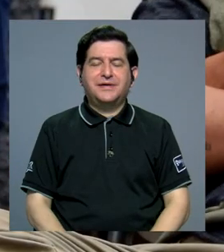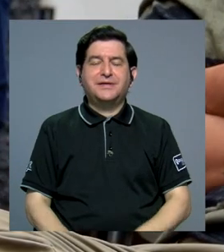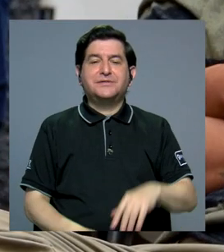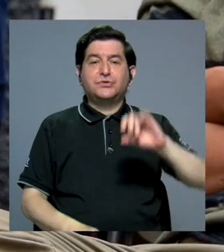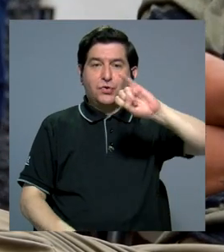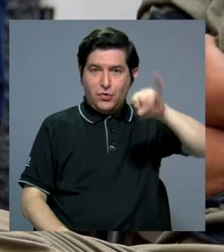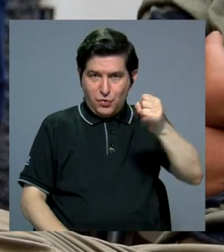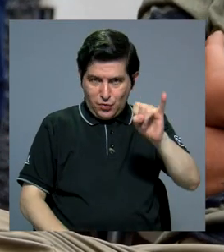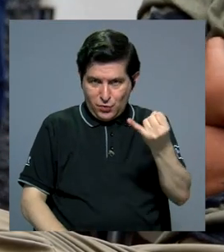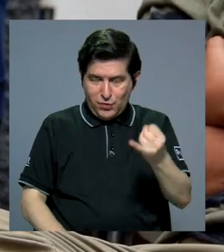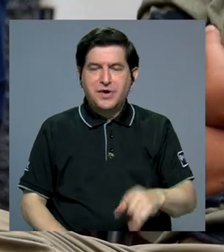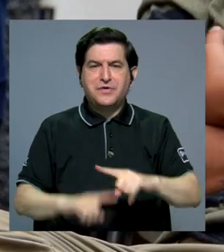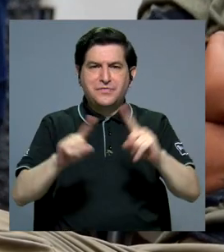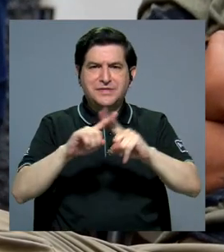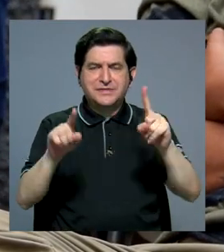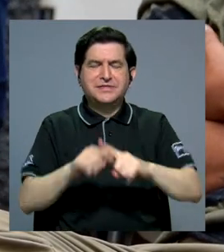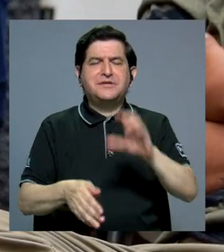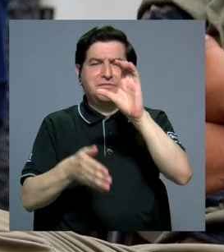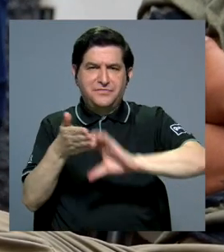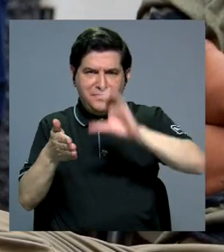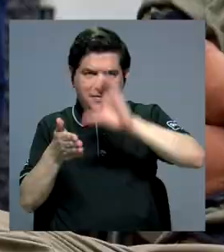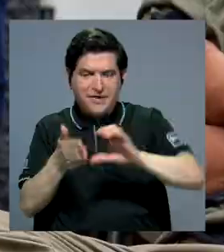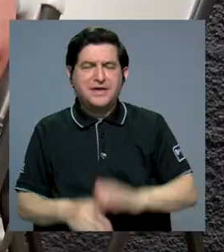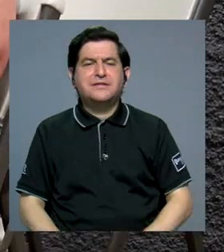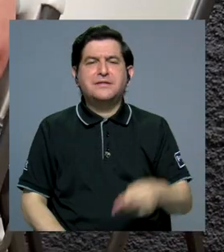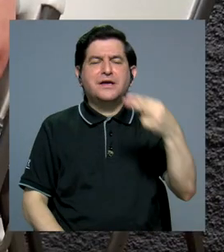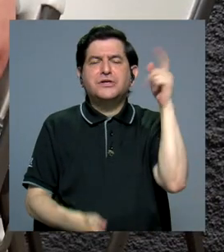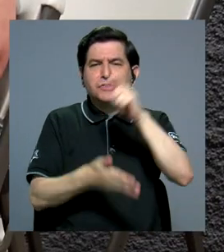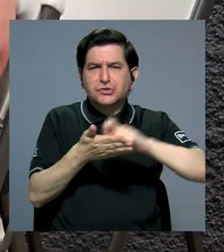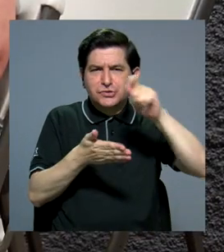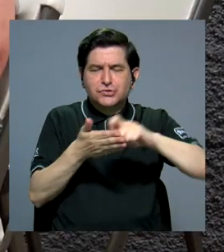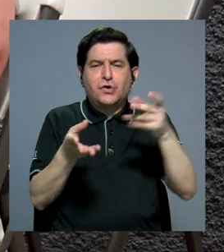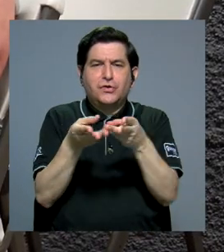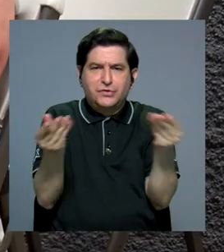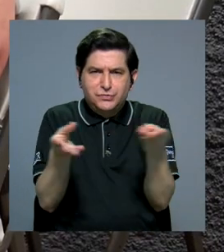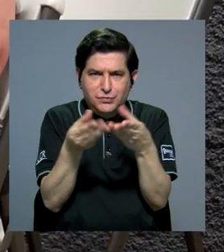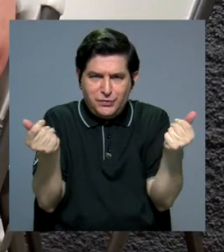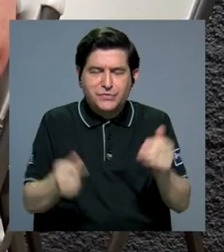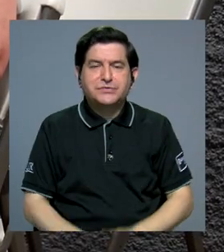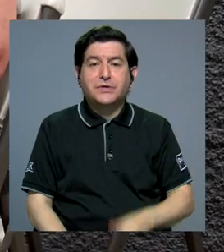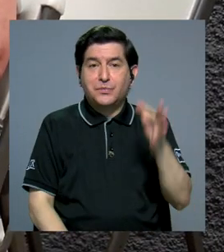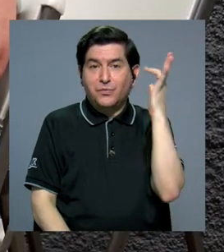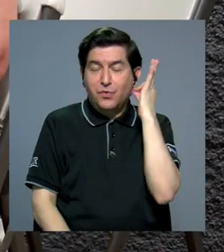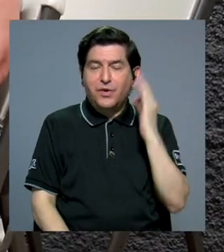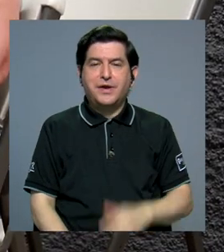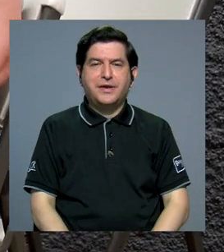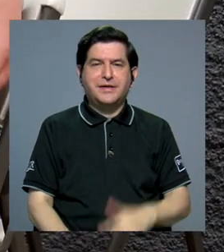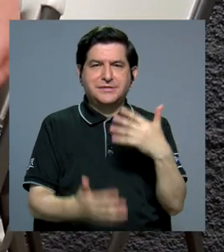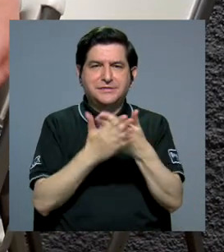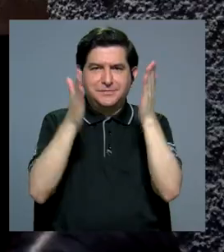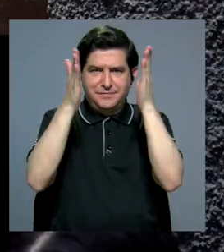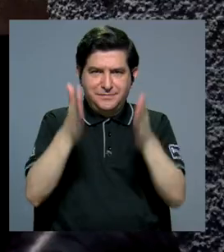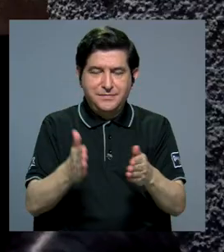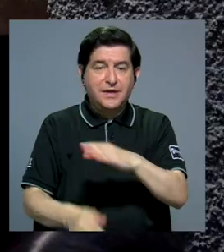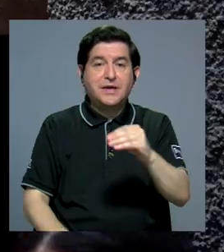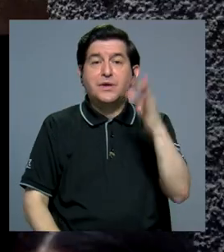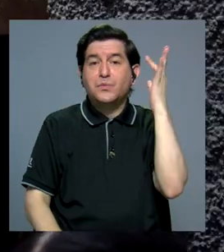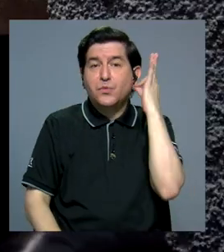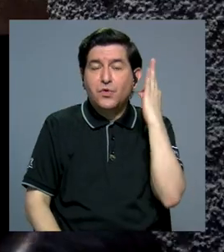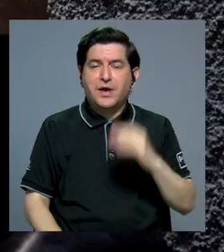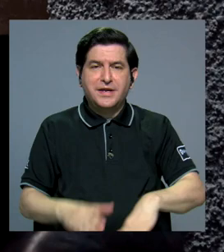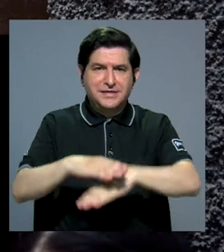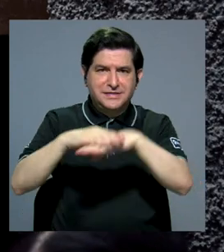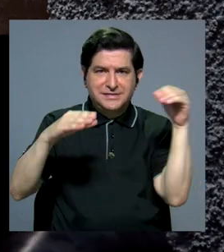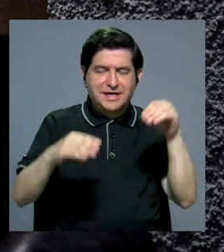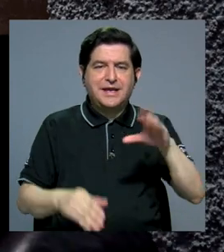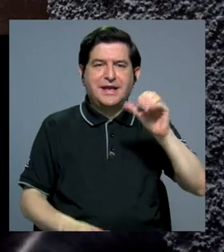Spotify donde cada jueves se subirán diferentes episodios de historias escritas y producidas por mujeres privadas de libertad y